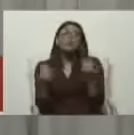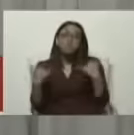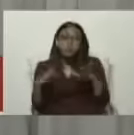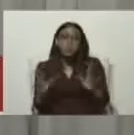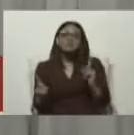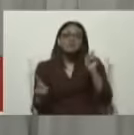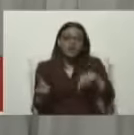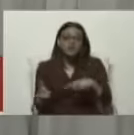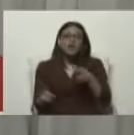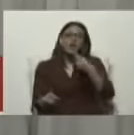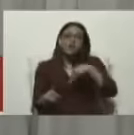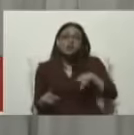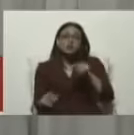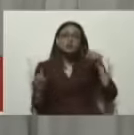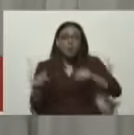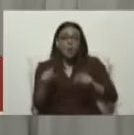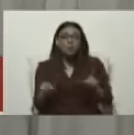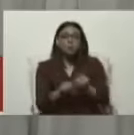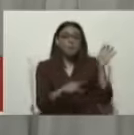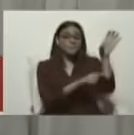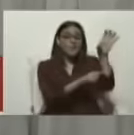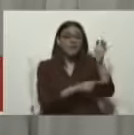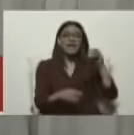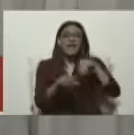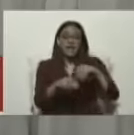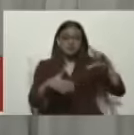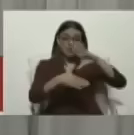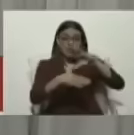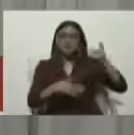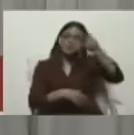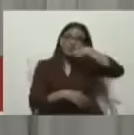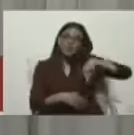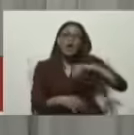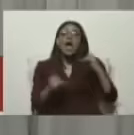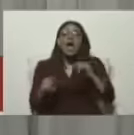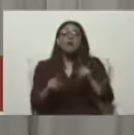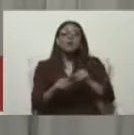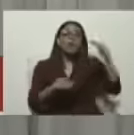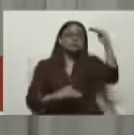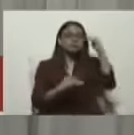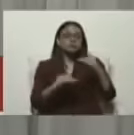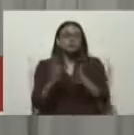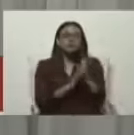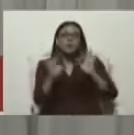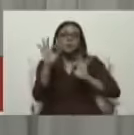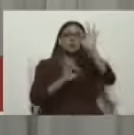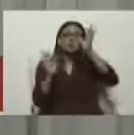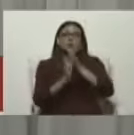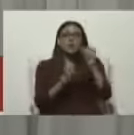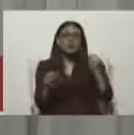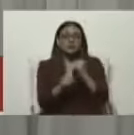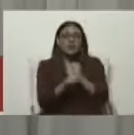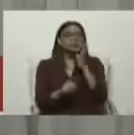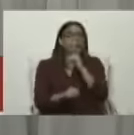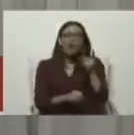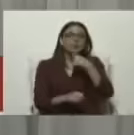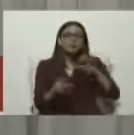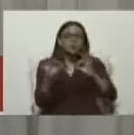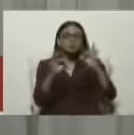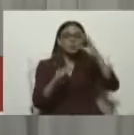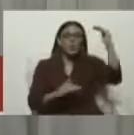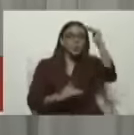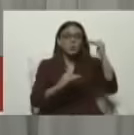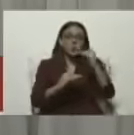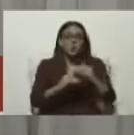el más bajo desempleo de la región, hoy. Y sin duda alguna, con el crecimiento que está teniendo nuestra